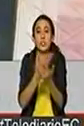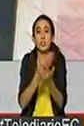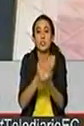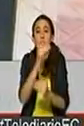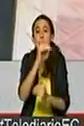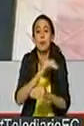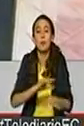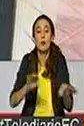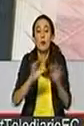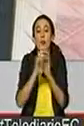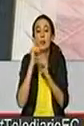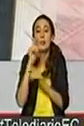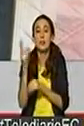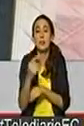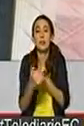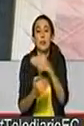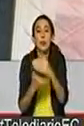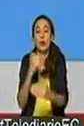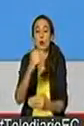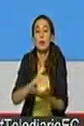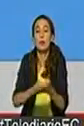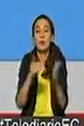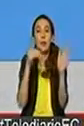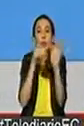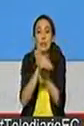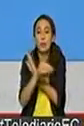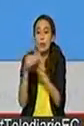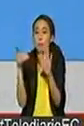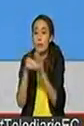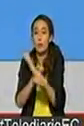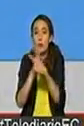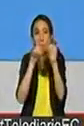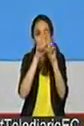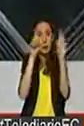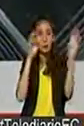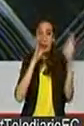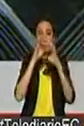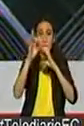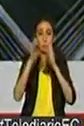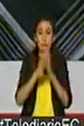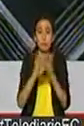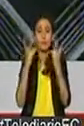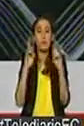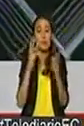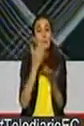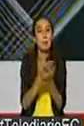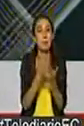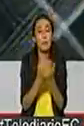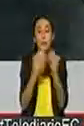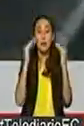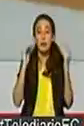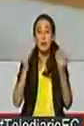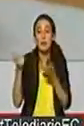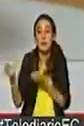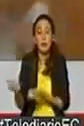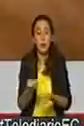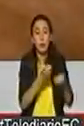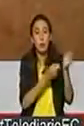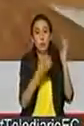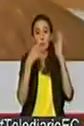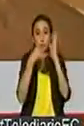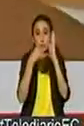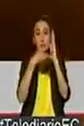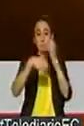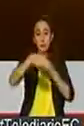las exenciones a la banca, el devengamiento para las empresas de telecomunicaciones, y se puso un techo para la devolución del IVA a través